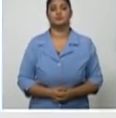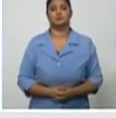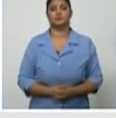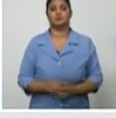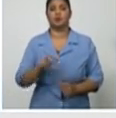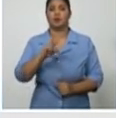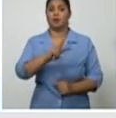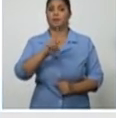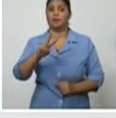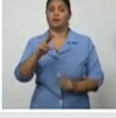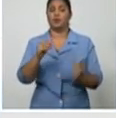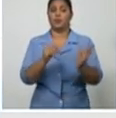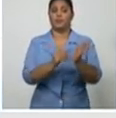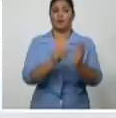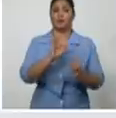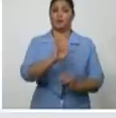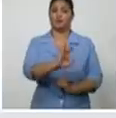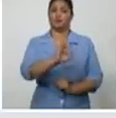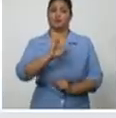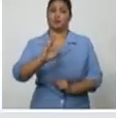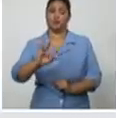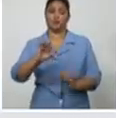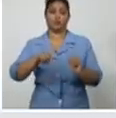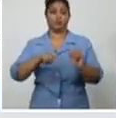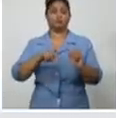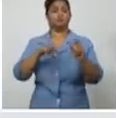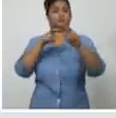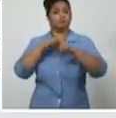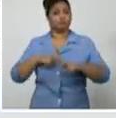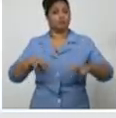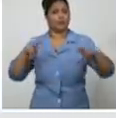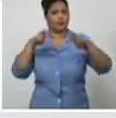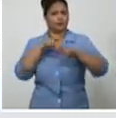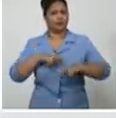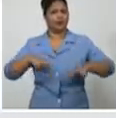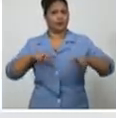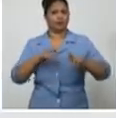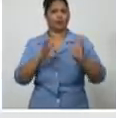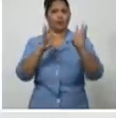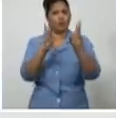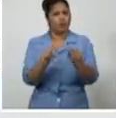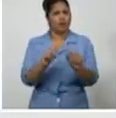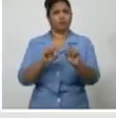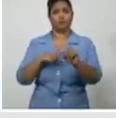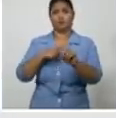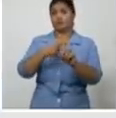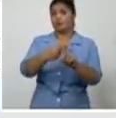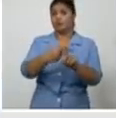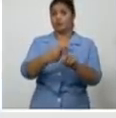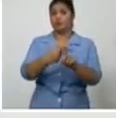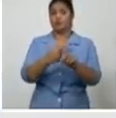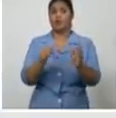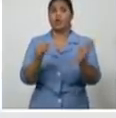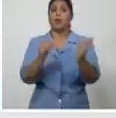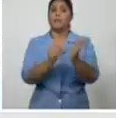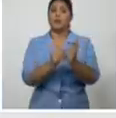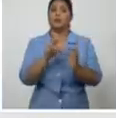muestras en el día de ayer permitió diagnosticar 1.037 personas con